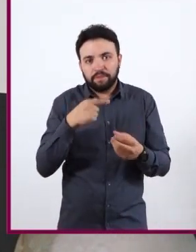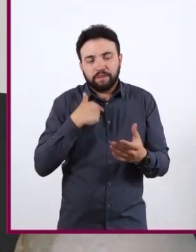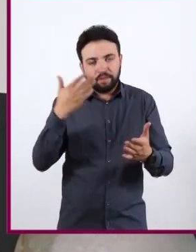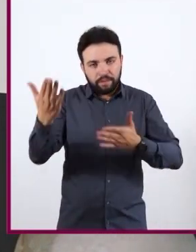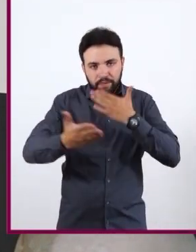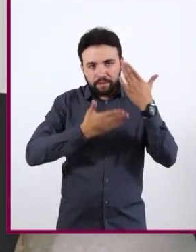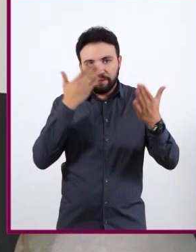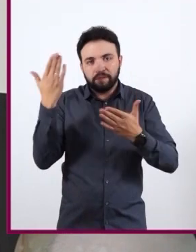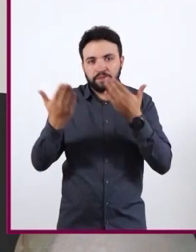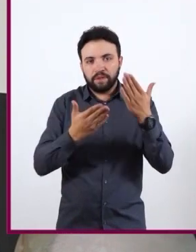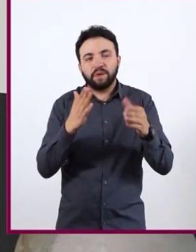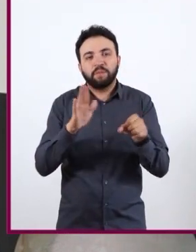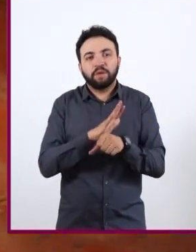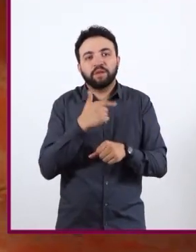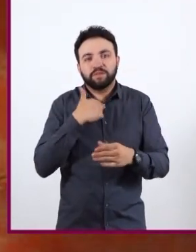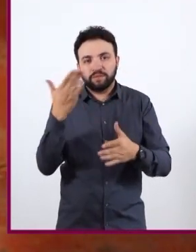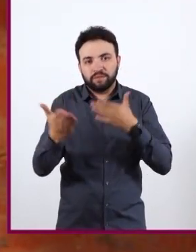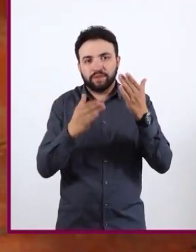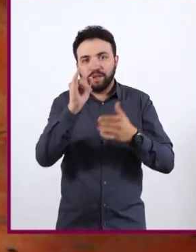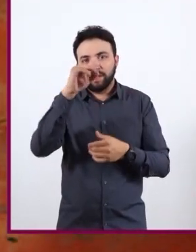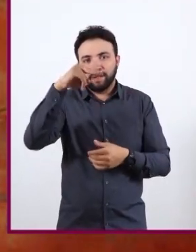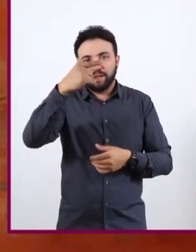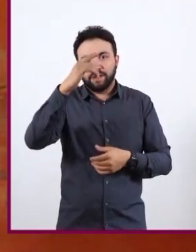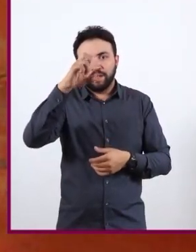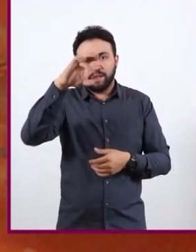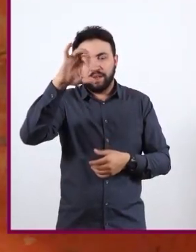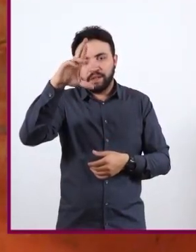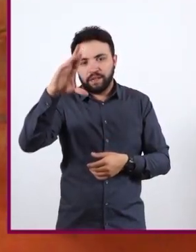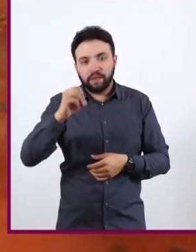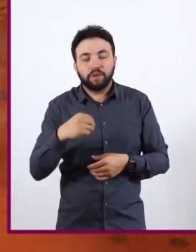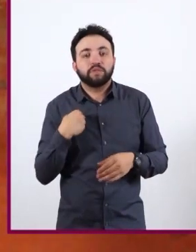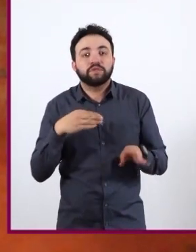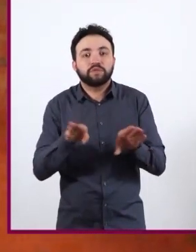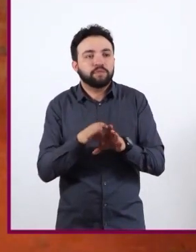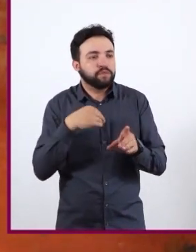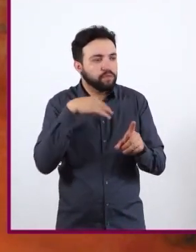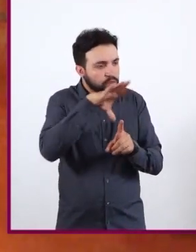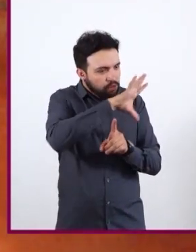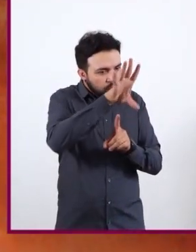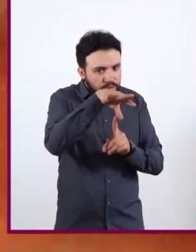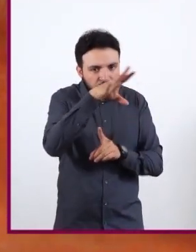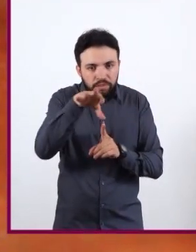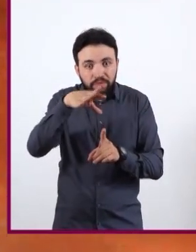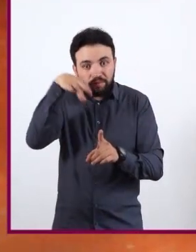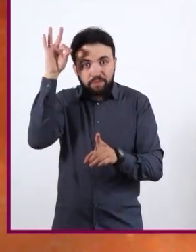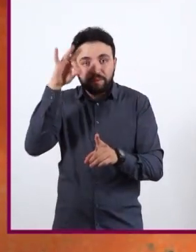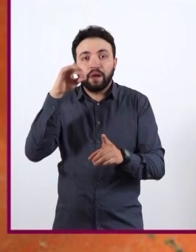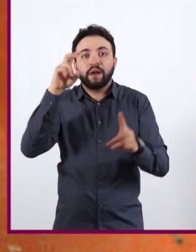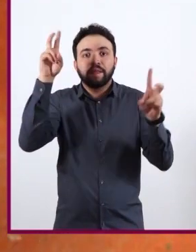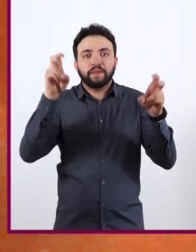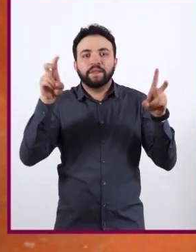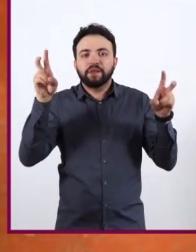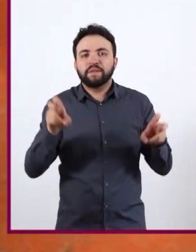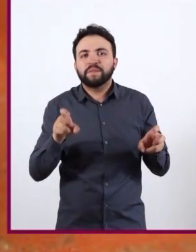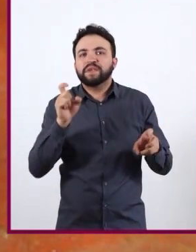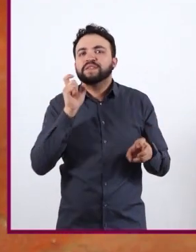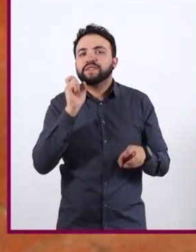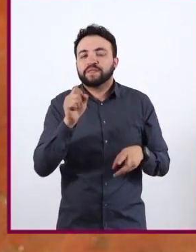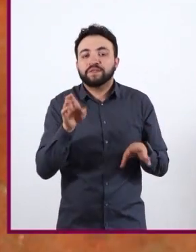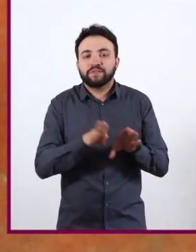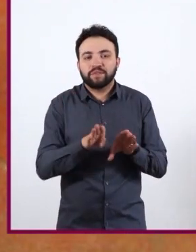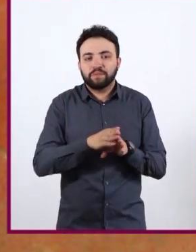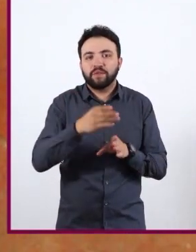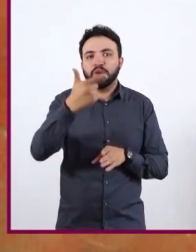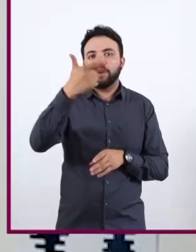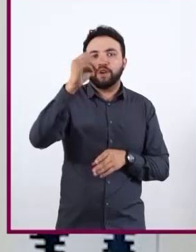estudios como ingeniero, explorar temas que tengan que ver con la